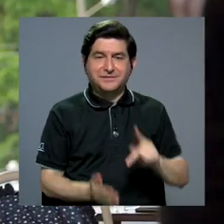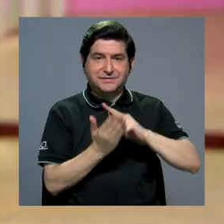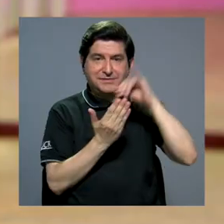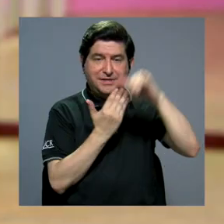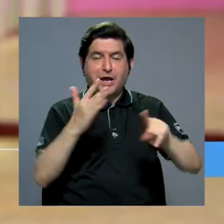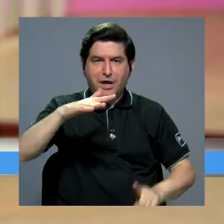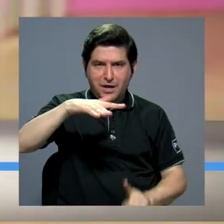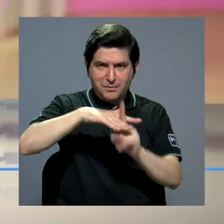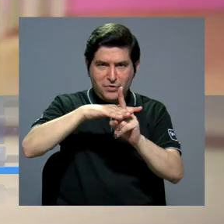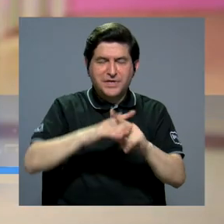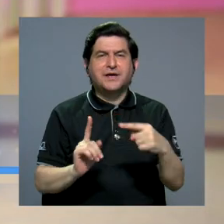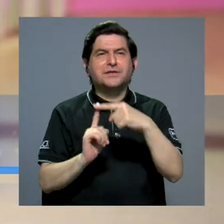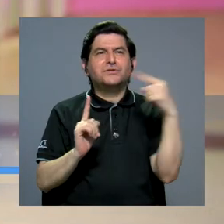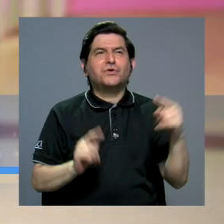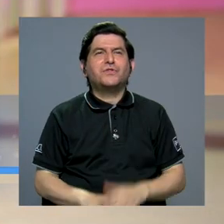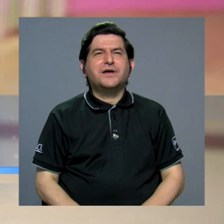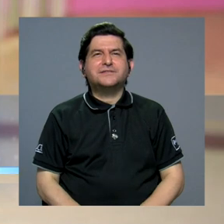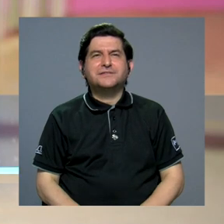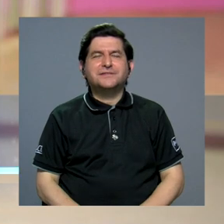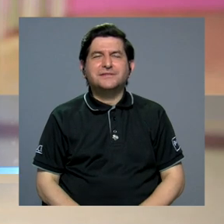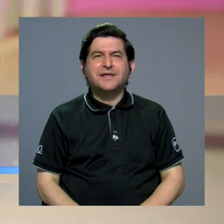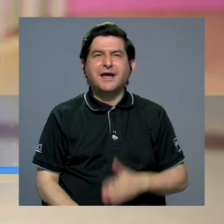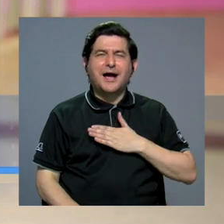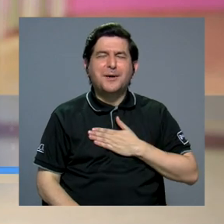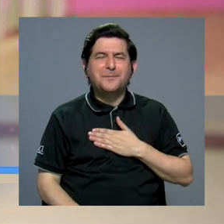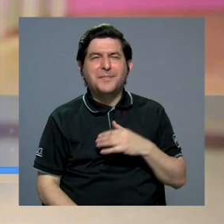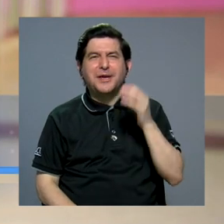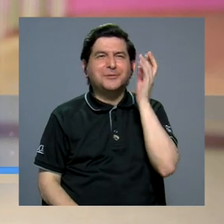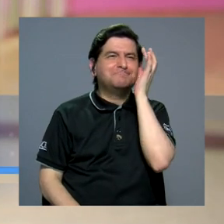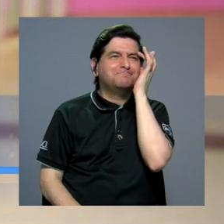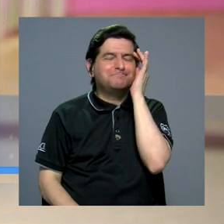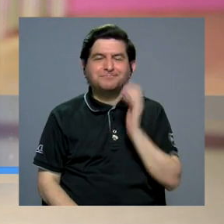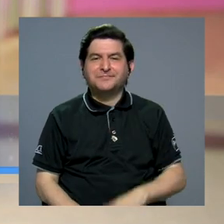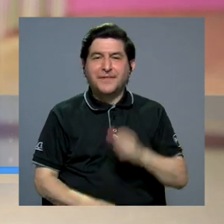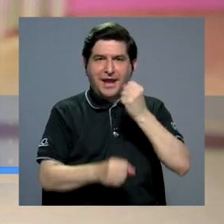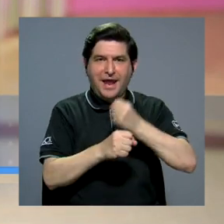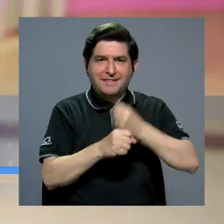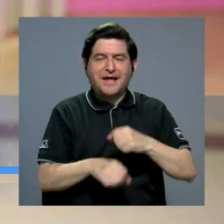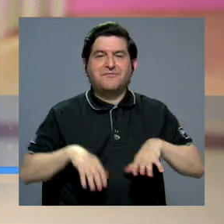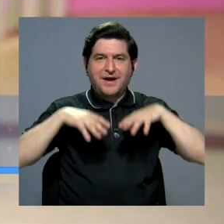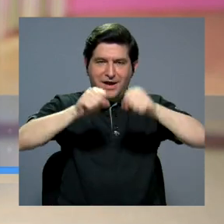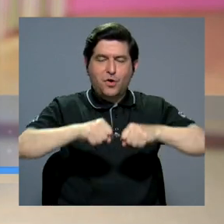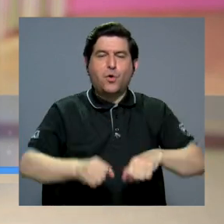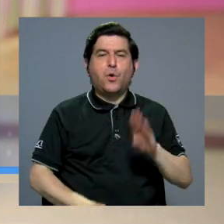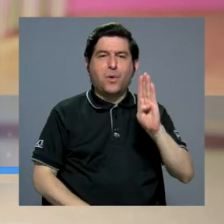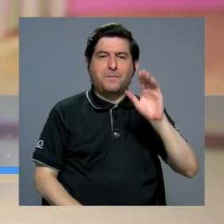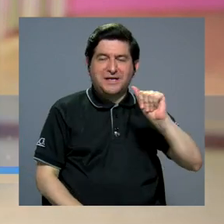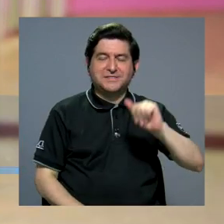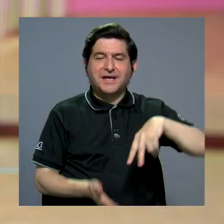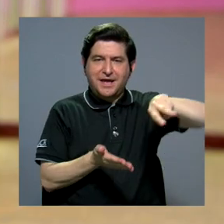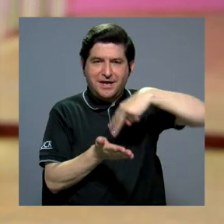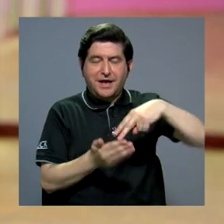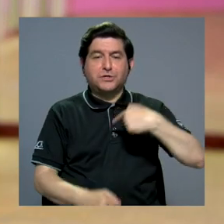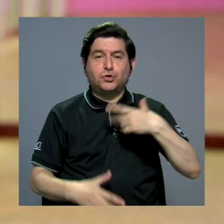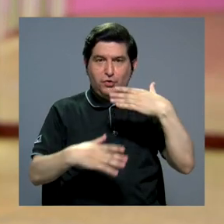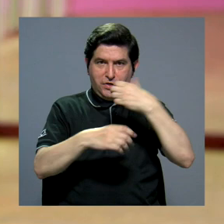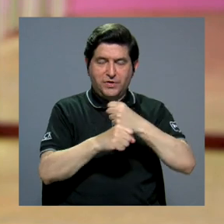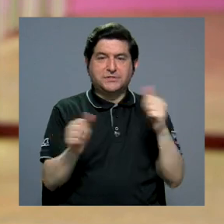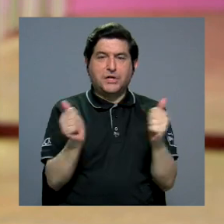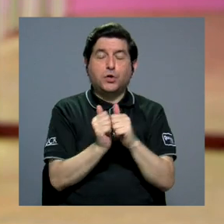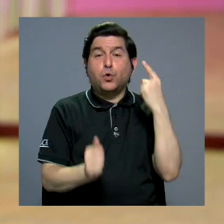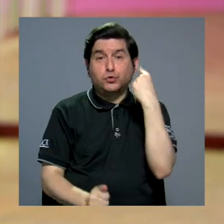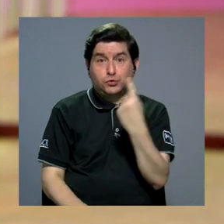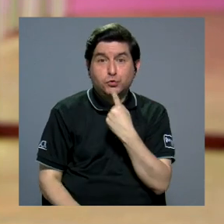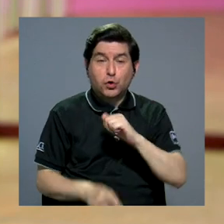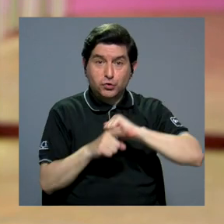proyecto surge a partir de las inquietudes que me generó a mí el trabajo de graduación del bachillerato en danza, que lo hice con